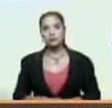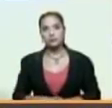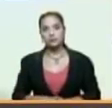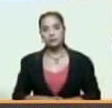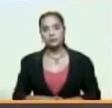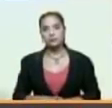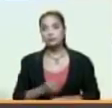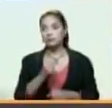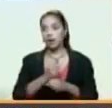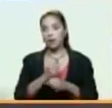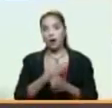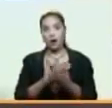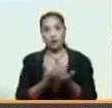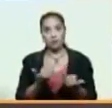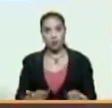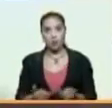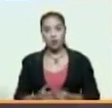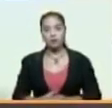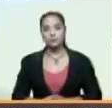activo hasta ahora,